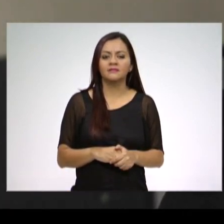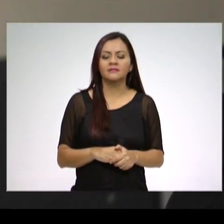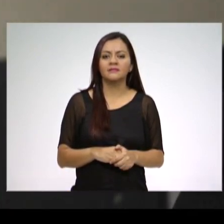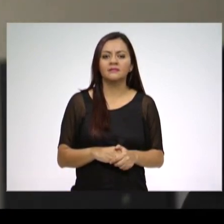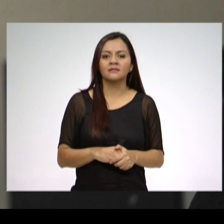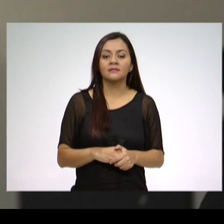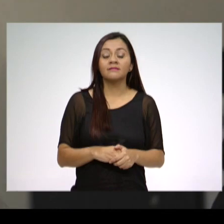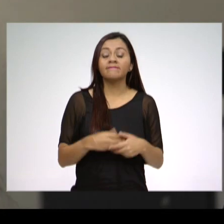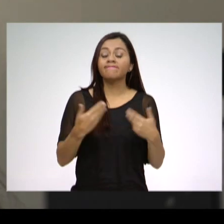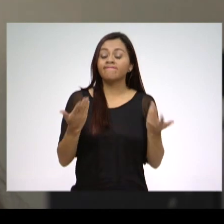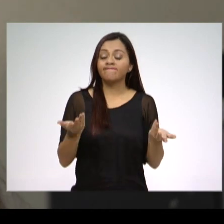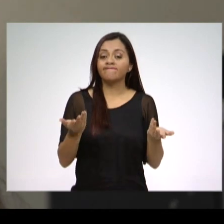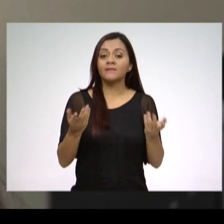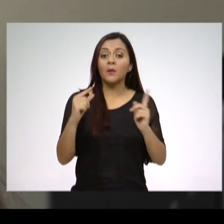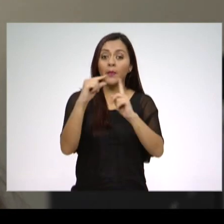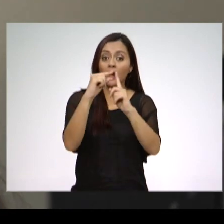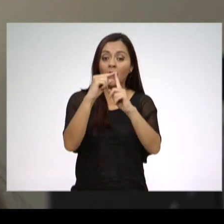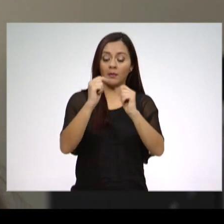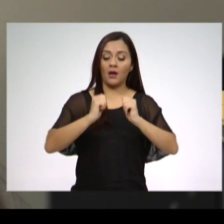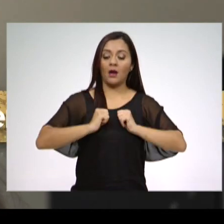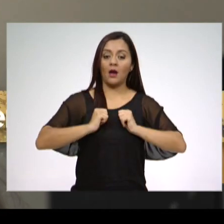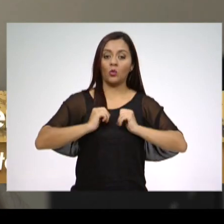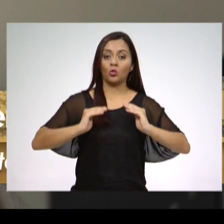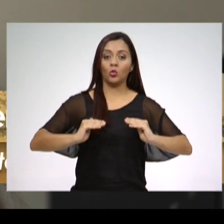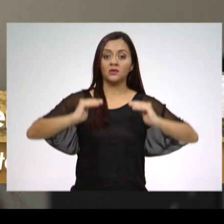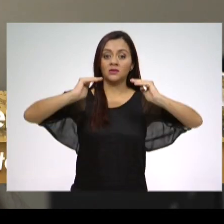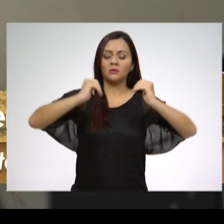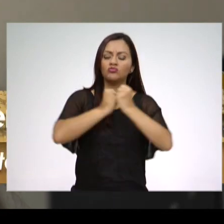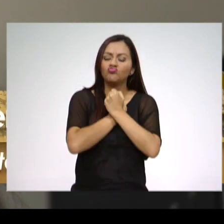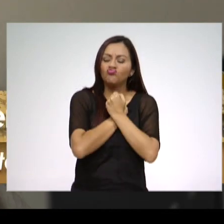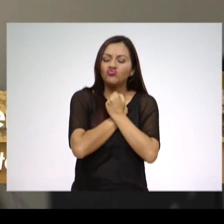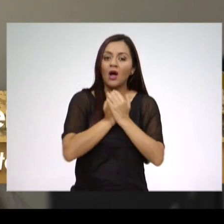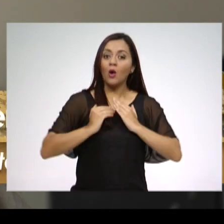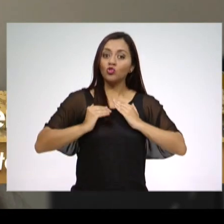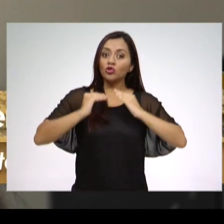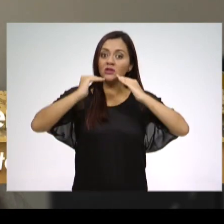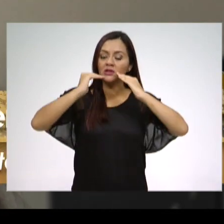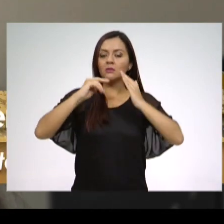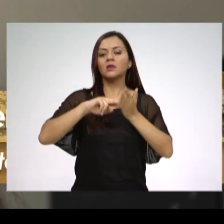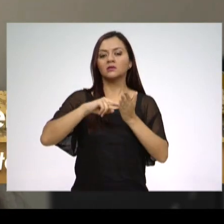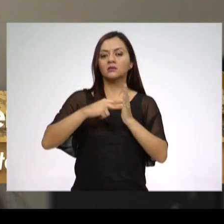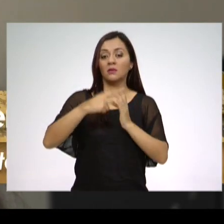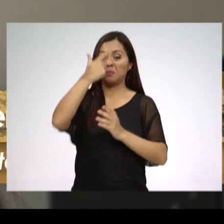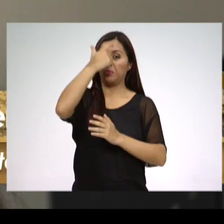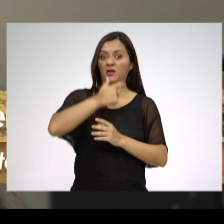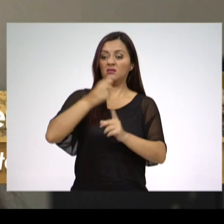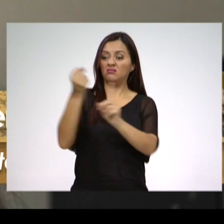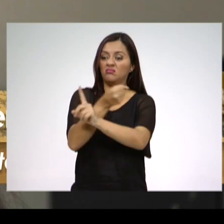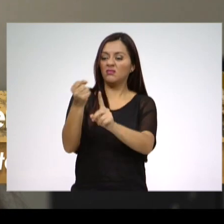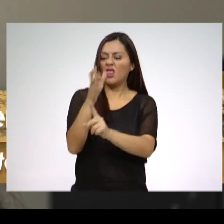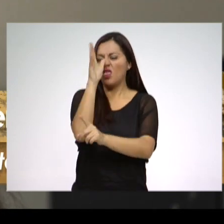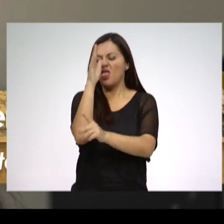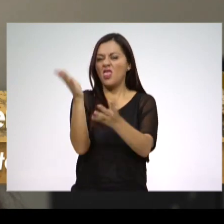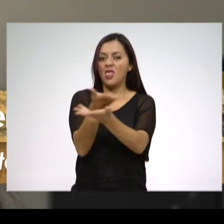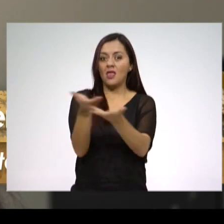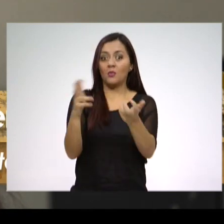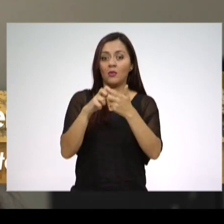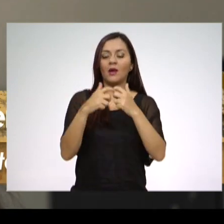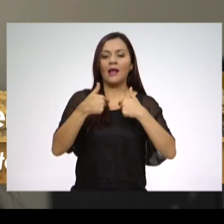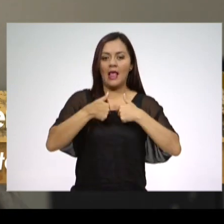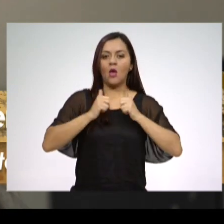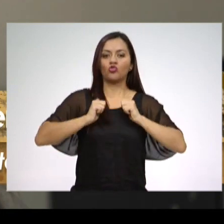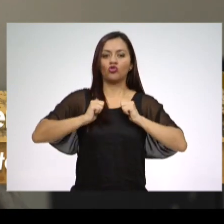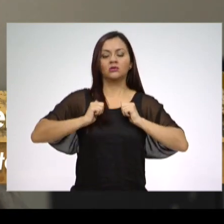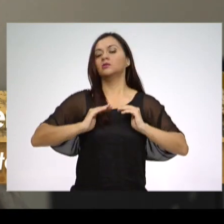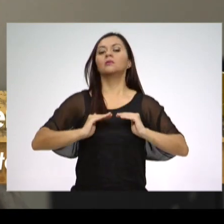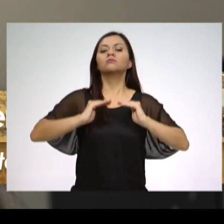Básicamente la autoestima está realmente deteriorada en esa persona, ¿no es cierto? Su imagen corporal, ¿sí?